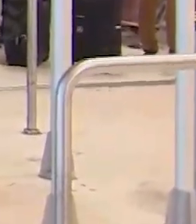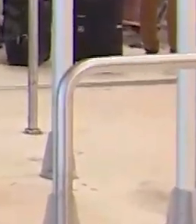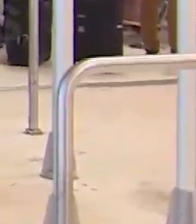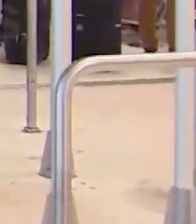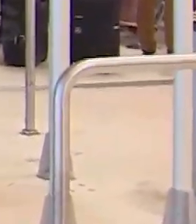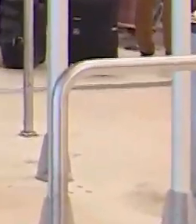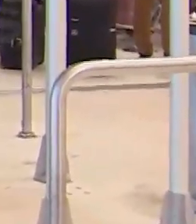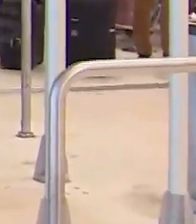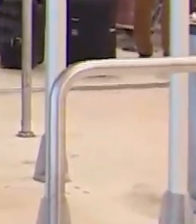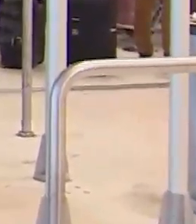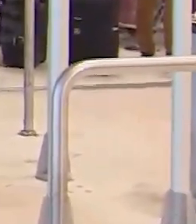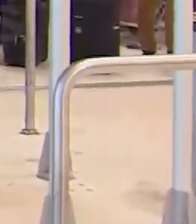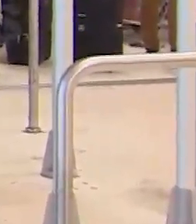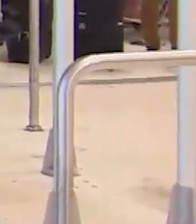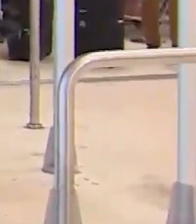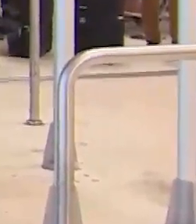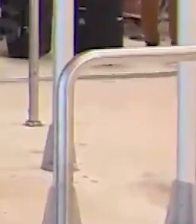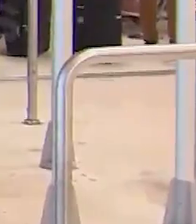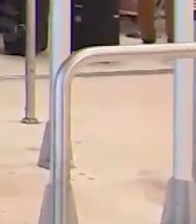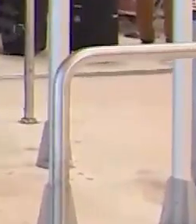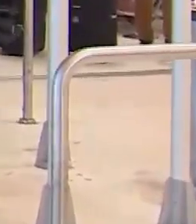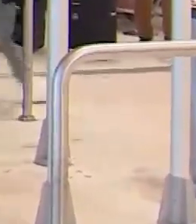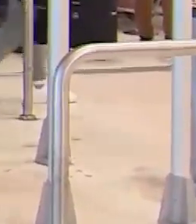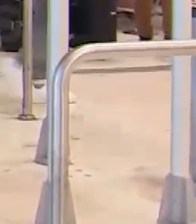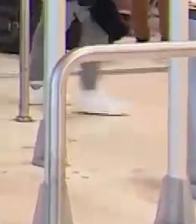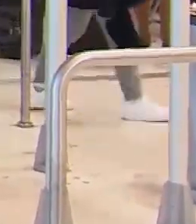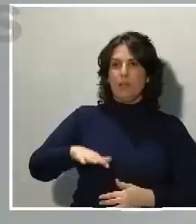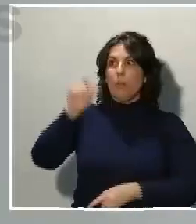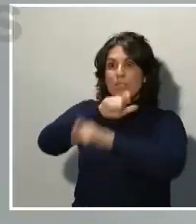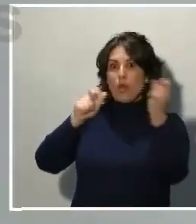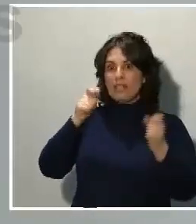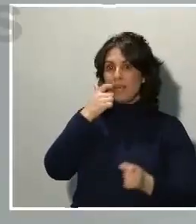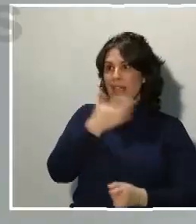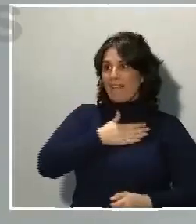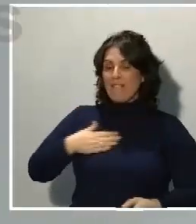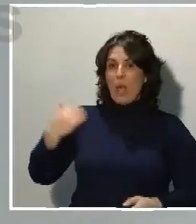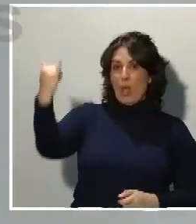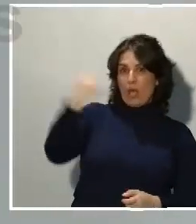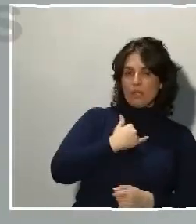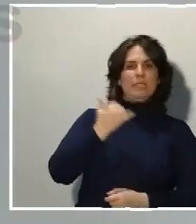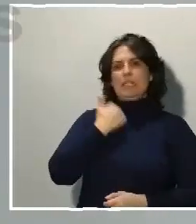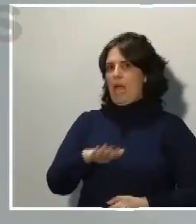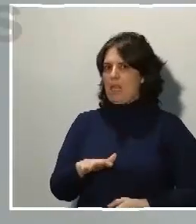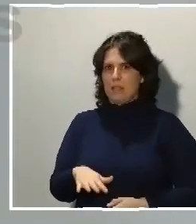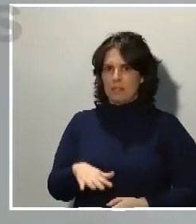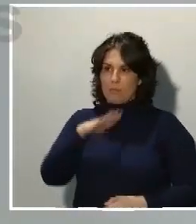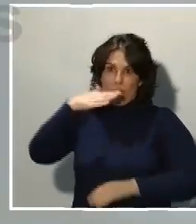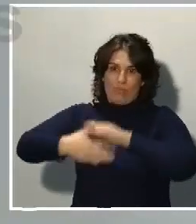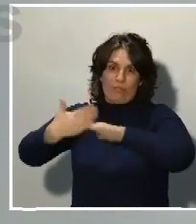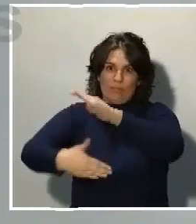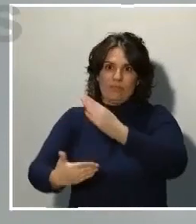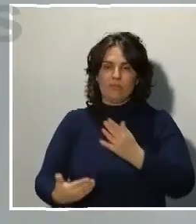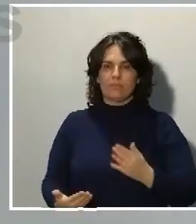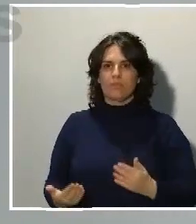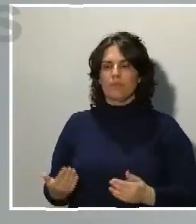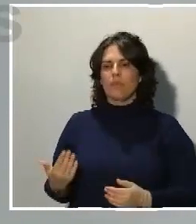el Gobierno les ha urgido a los que quieran regresar hacerlo cuanto antes. No sabemos cómo se va a desarrollar la situación del transporte aéreo en los